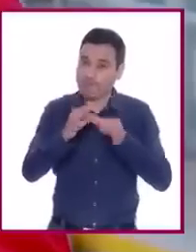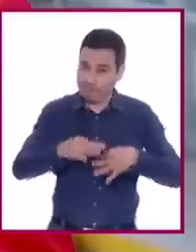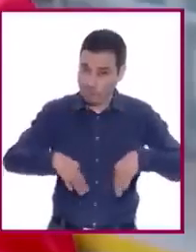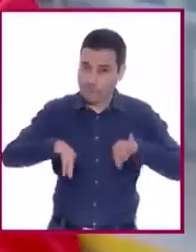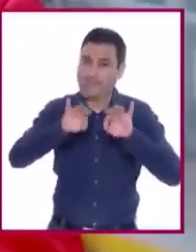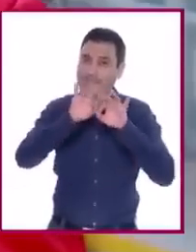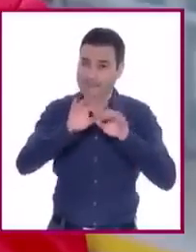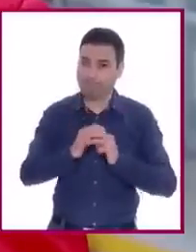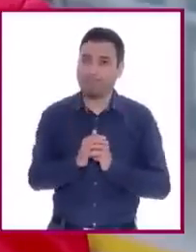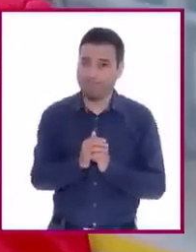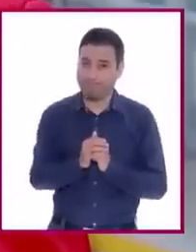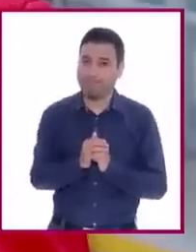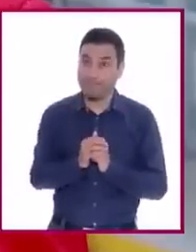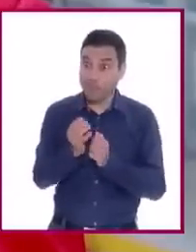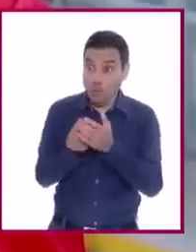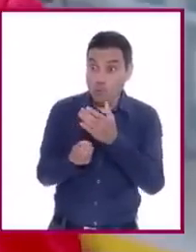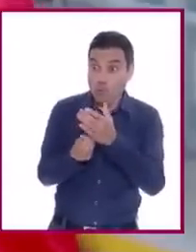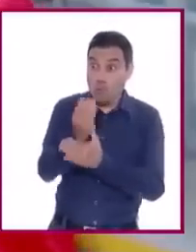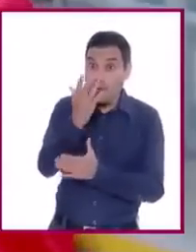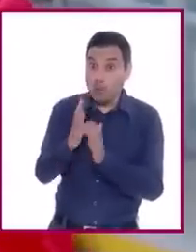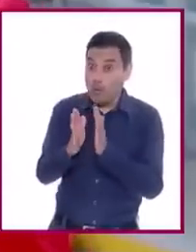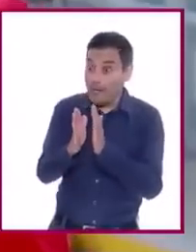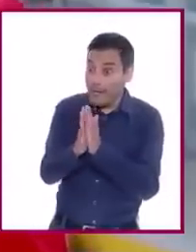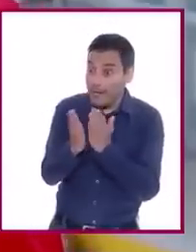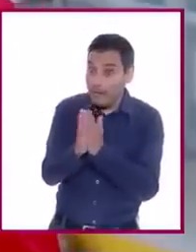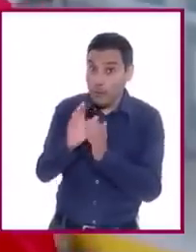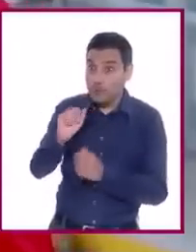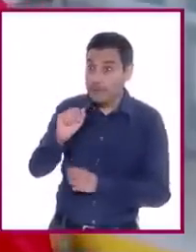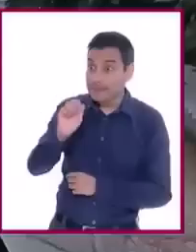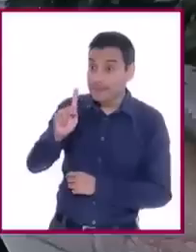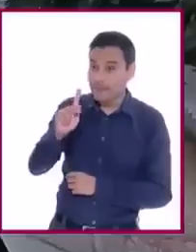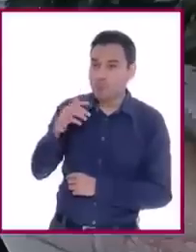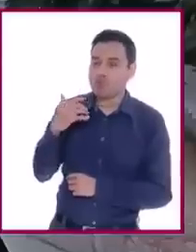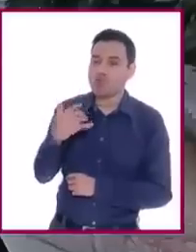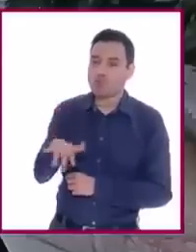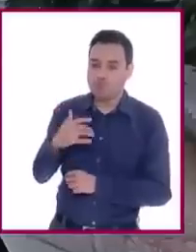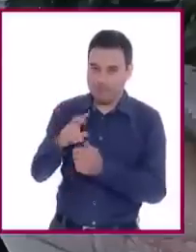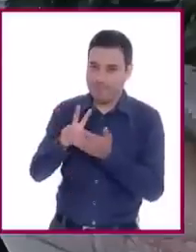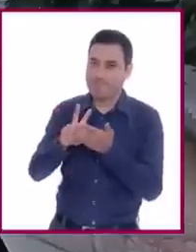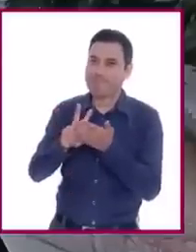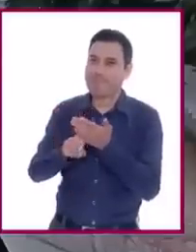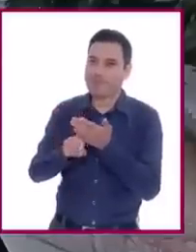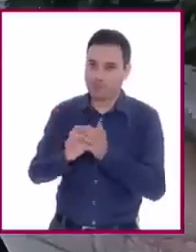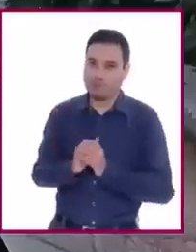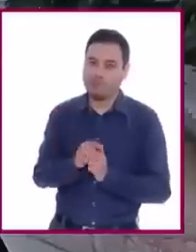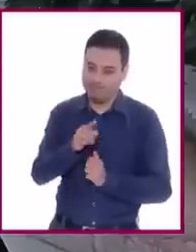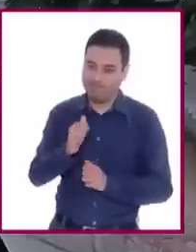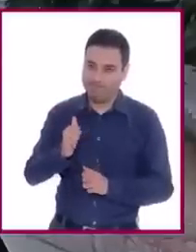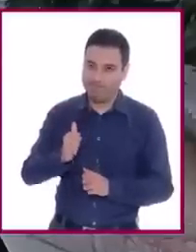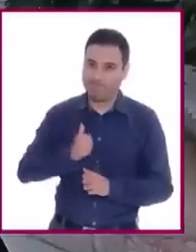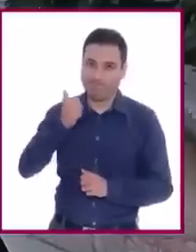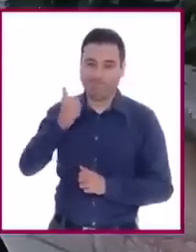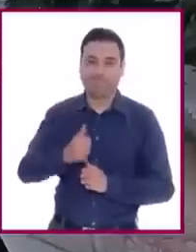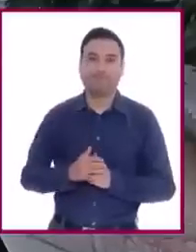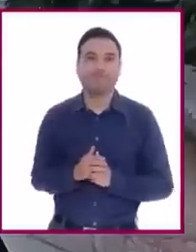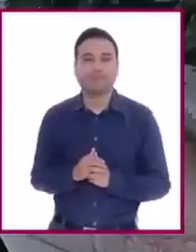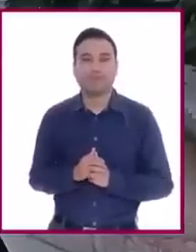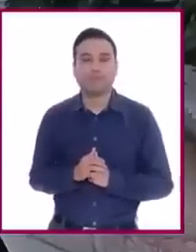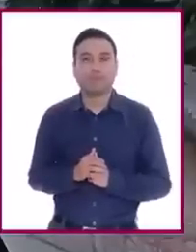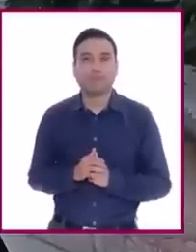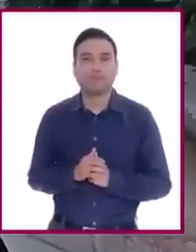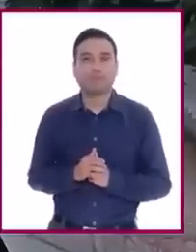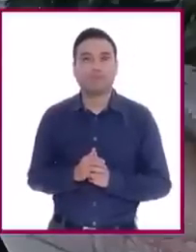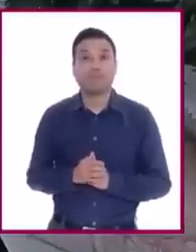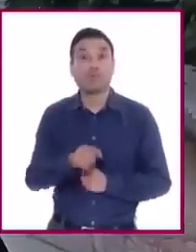generación de libros de texto gratuitos en México el nivel de compromiso que tiene un docente para